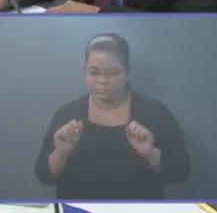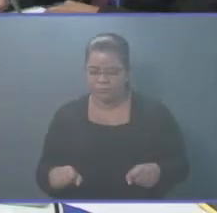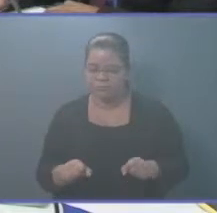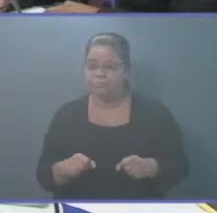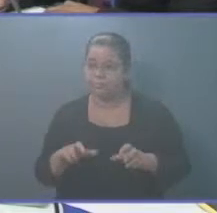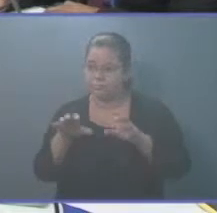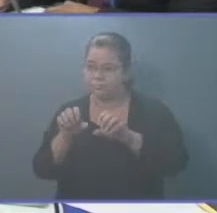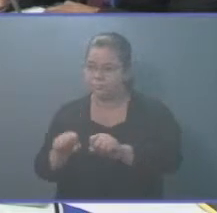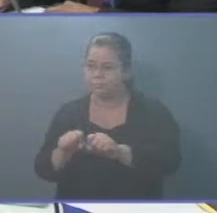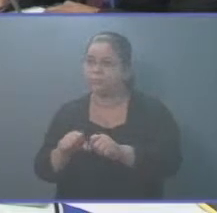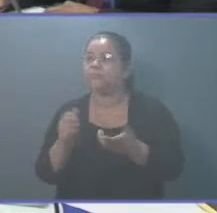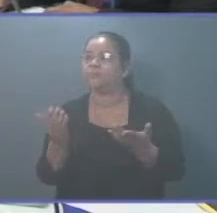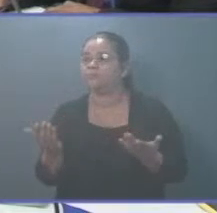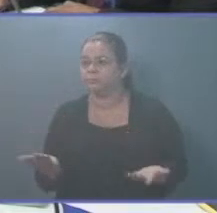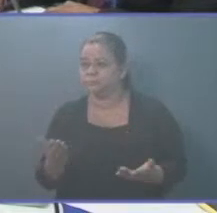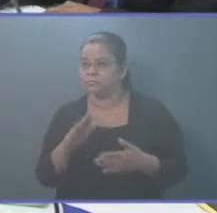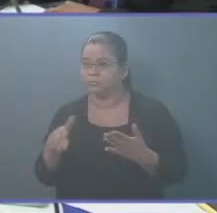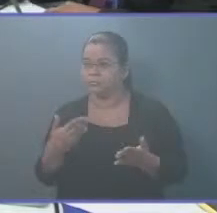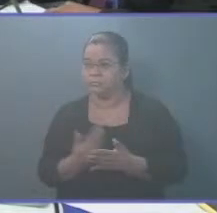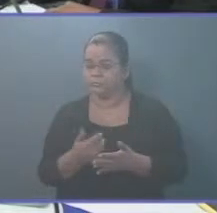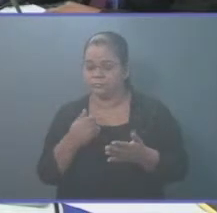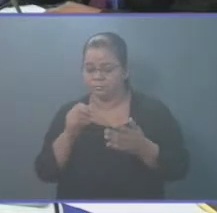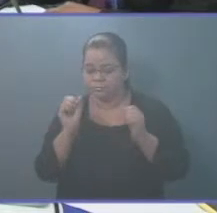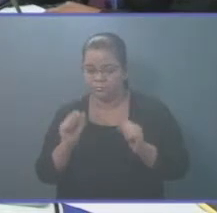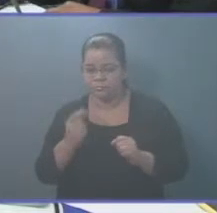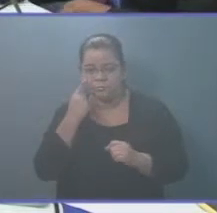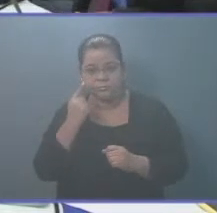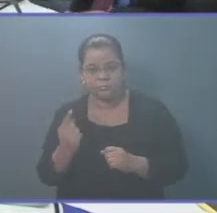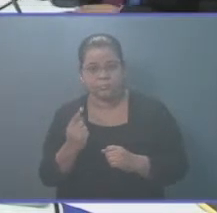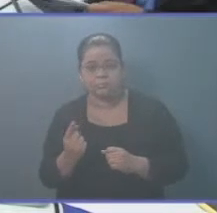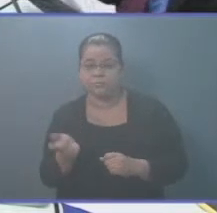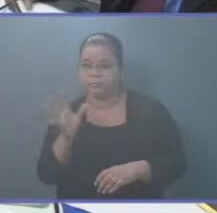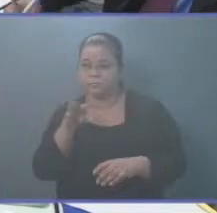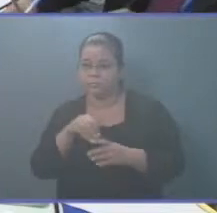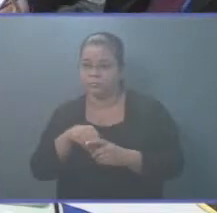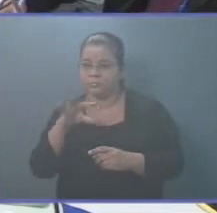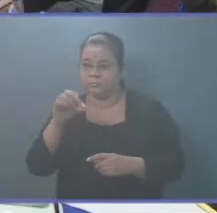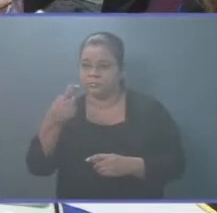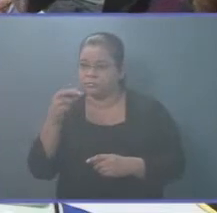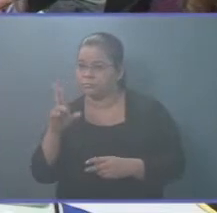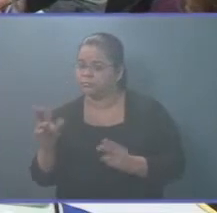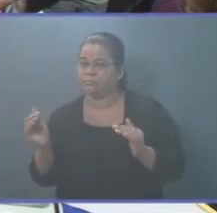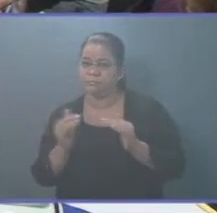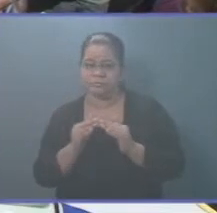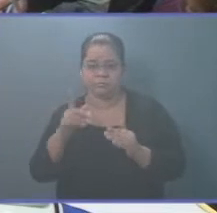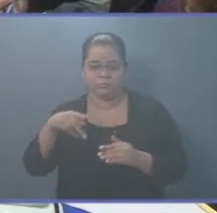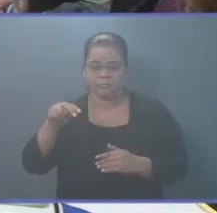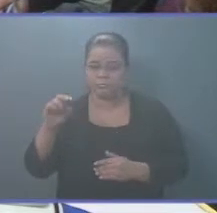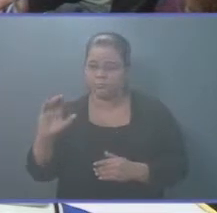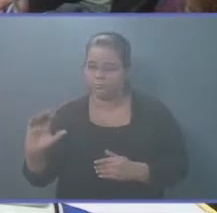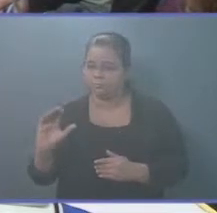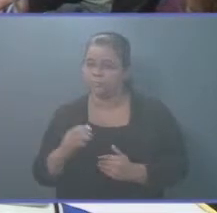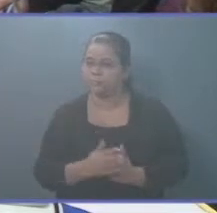Ya. Eso para que abarque que lo puede hacer tanto la fiscalía como la policía.